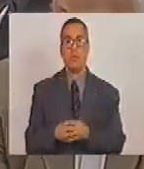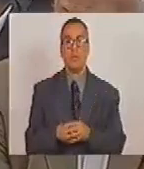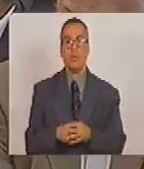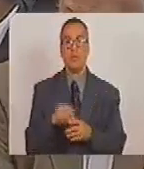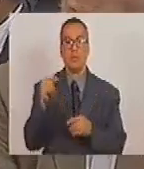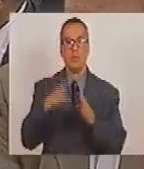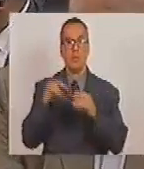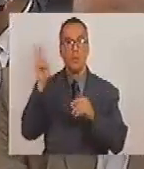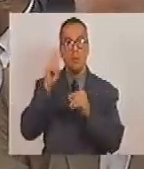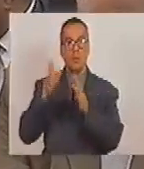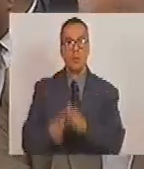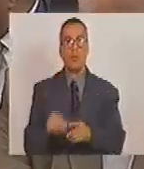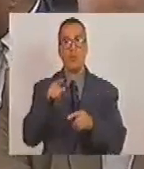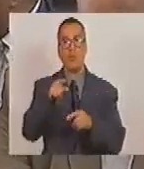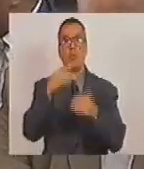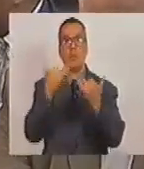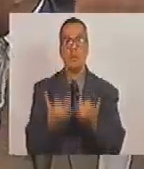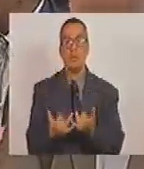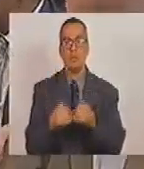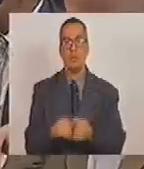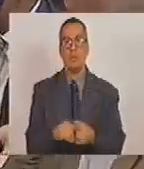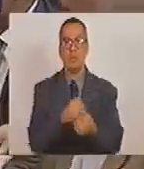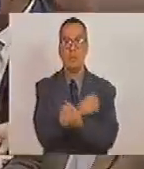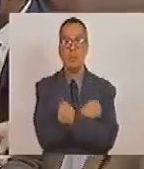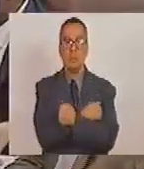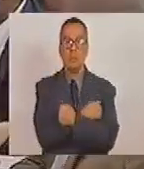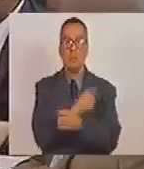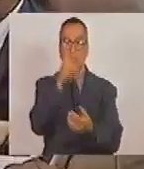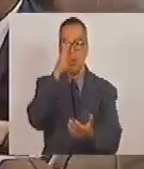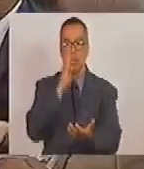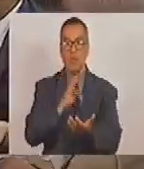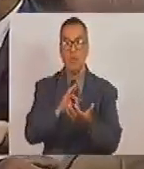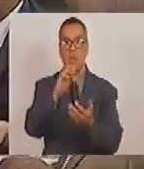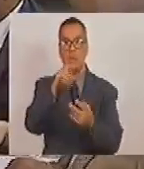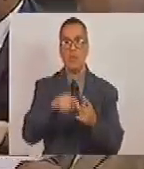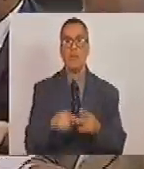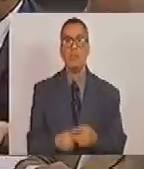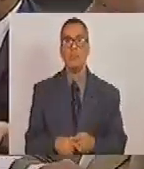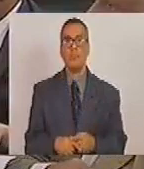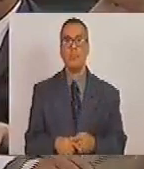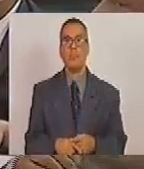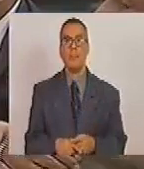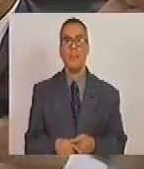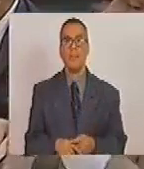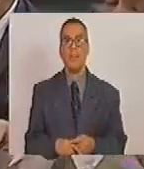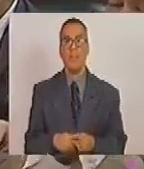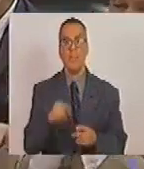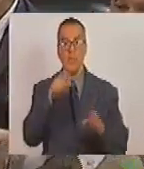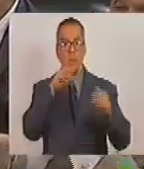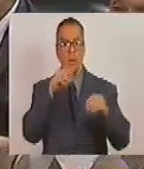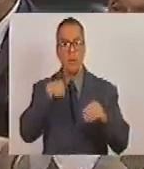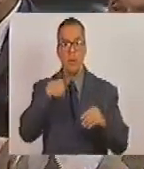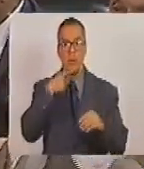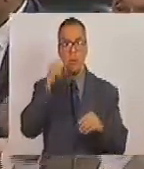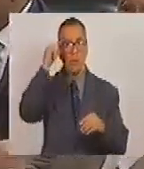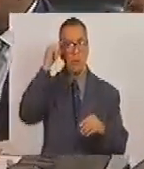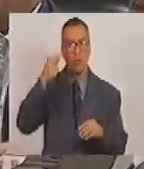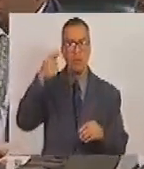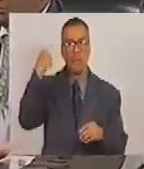los venezolanos, por las venezolanas que abrazan la fe de Cristo. Yo hablé con él